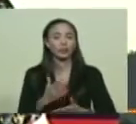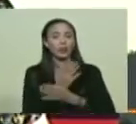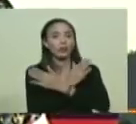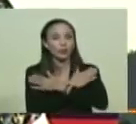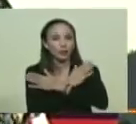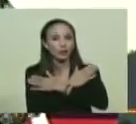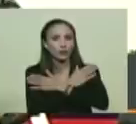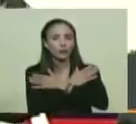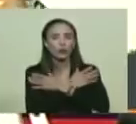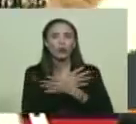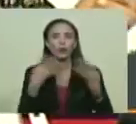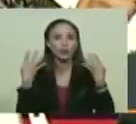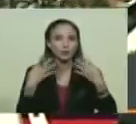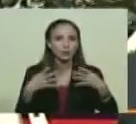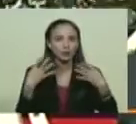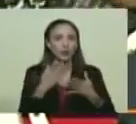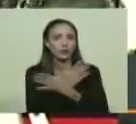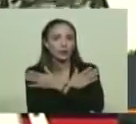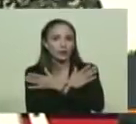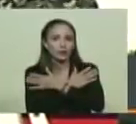Felicitaciones a Sicilia. Sicilia.